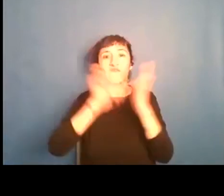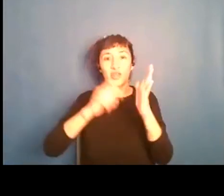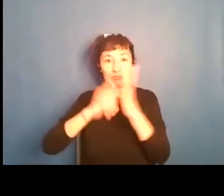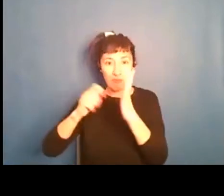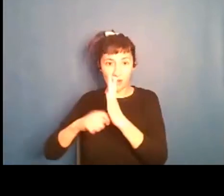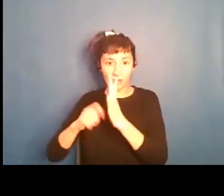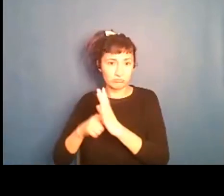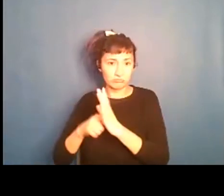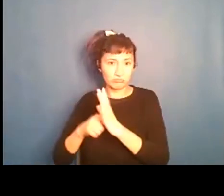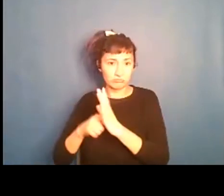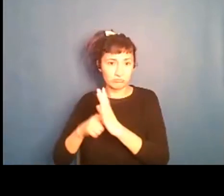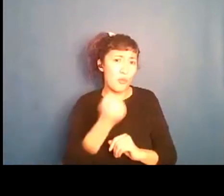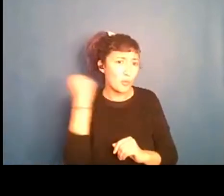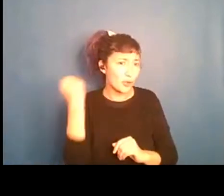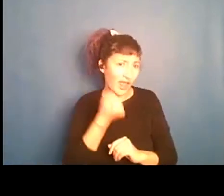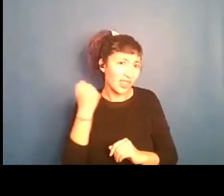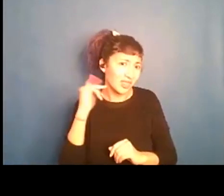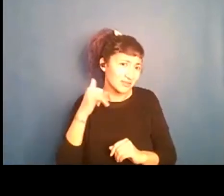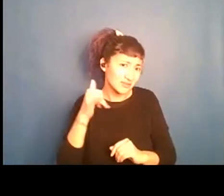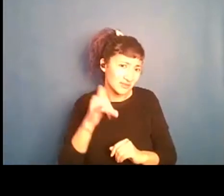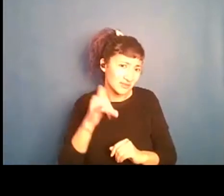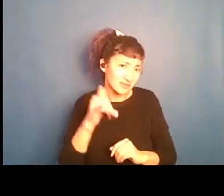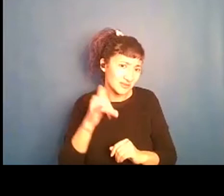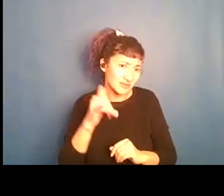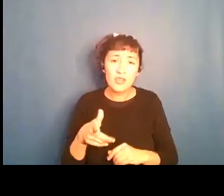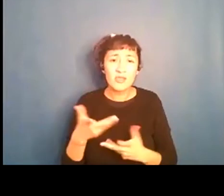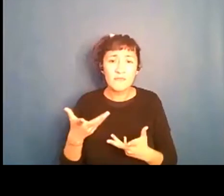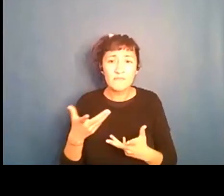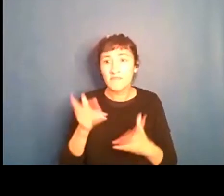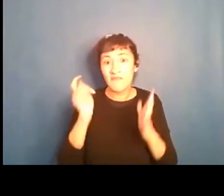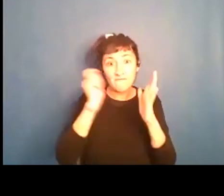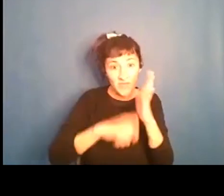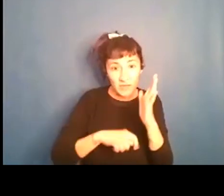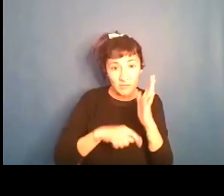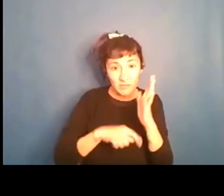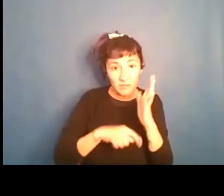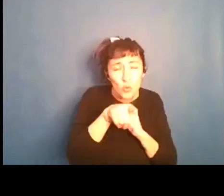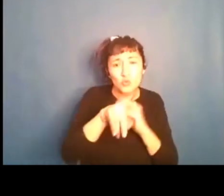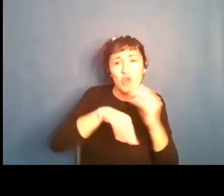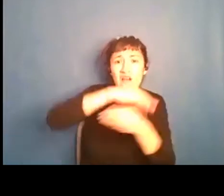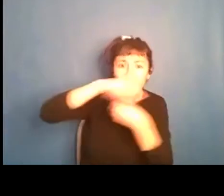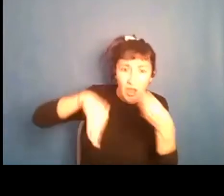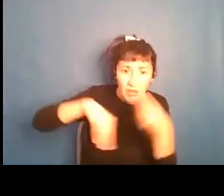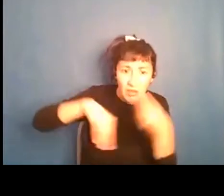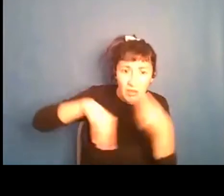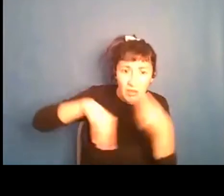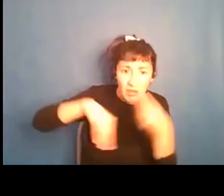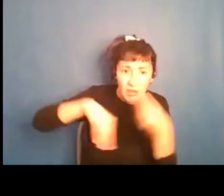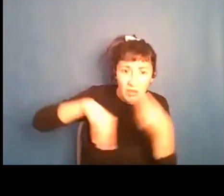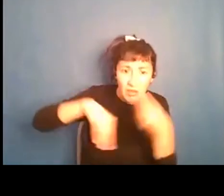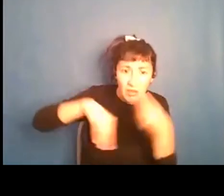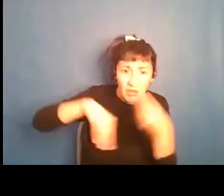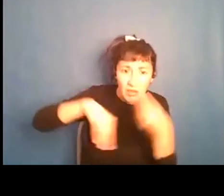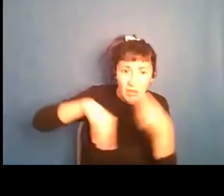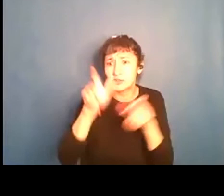sumamente importante porque con esa firma tuya, de tu familia, de tus amigos, de tu conocido,